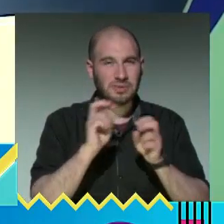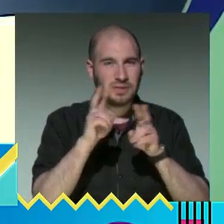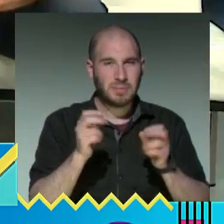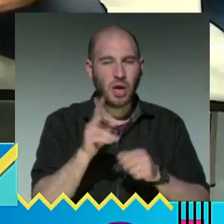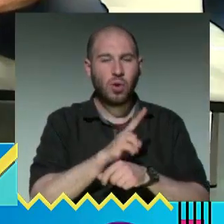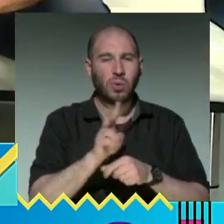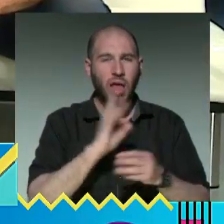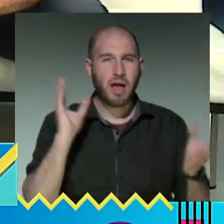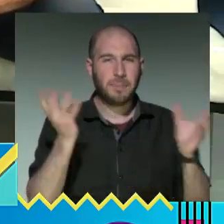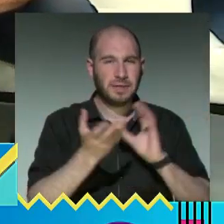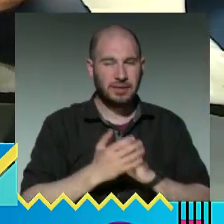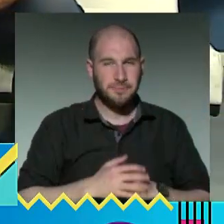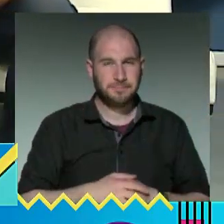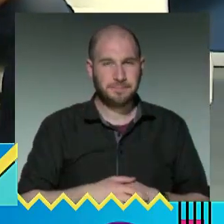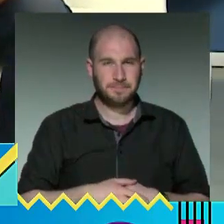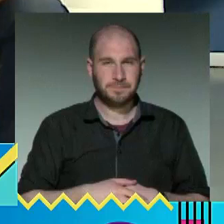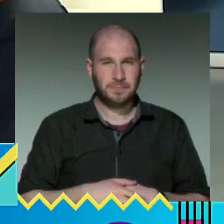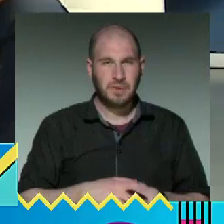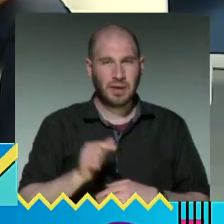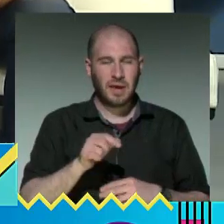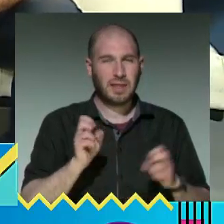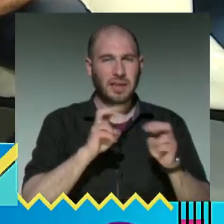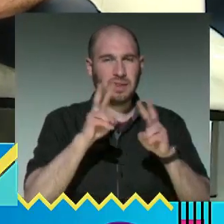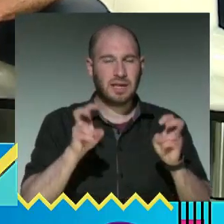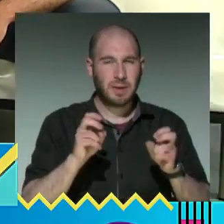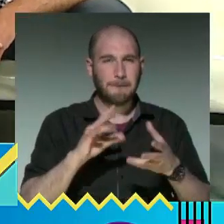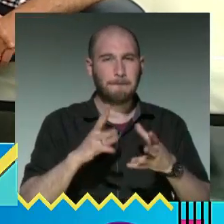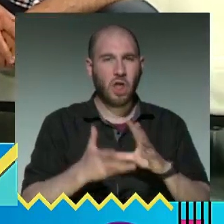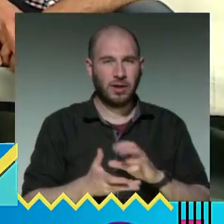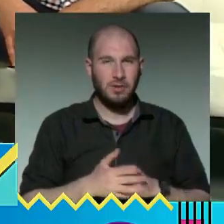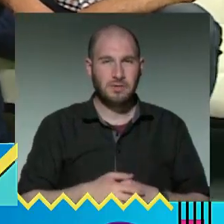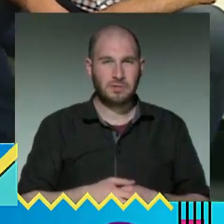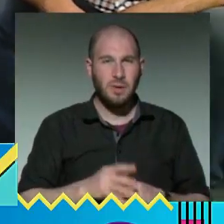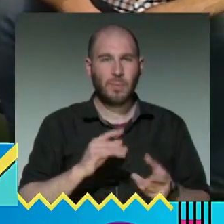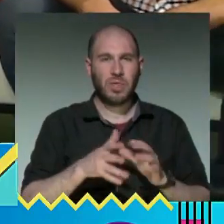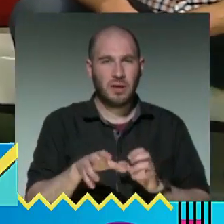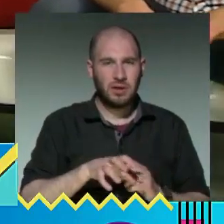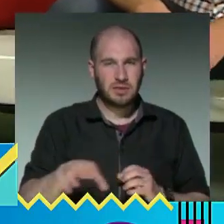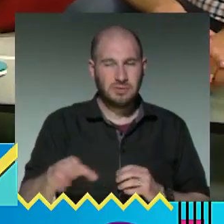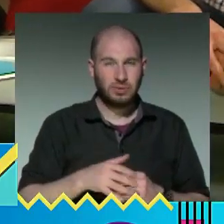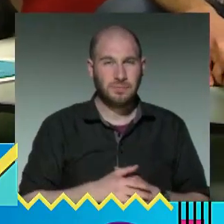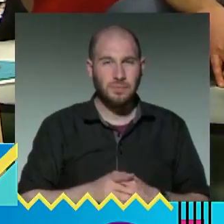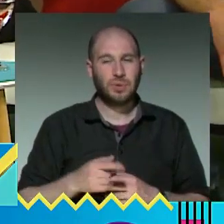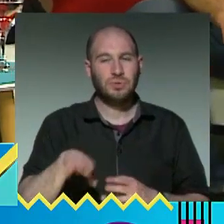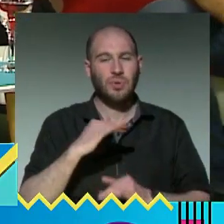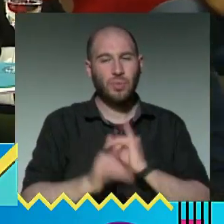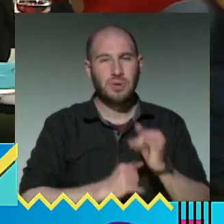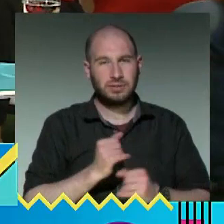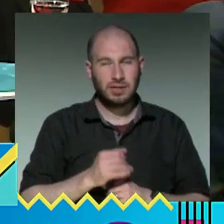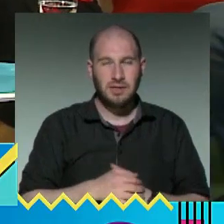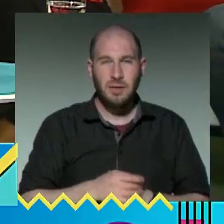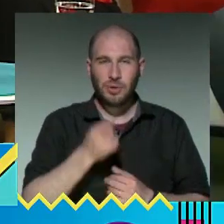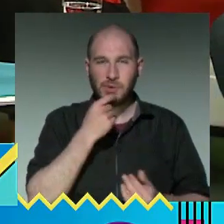del cuidado del medio ambiente. Sí, esto tiene que ver con los modelos de extensión. Cuando hablamos